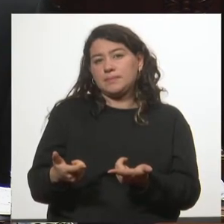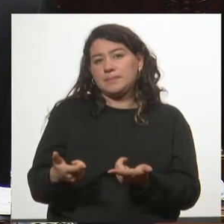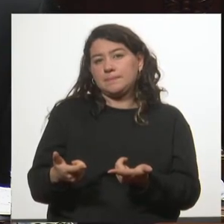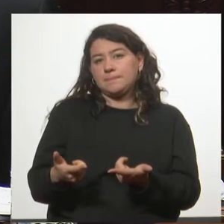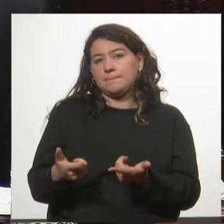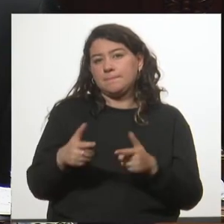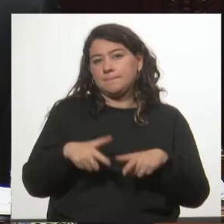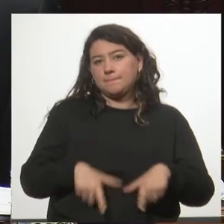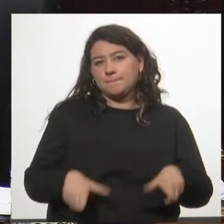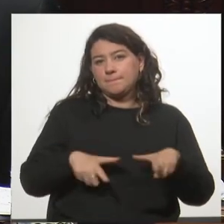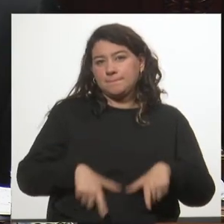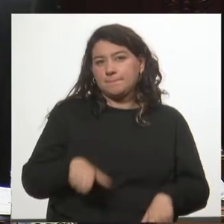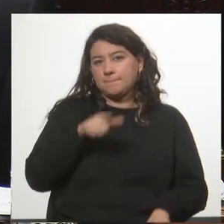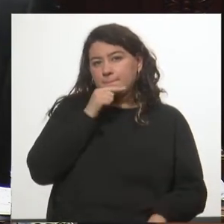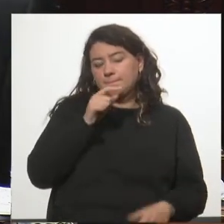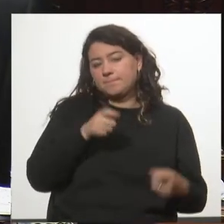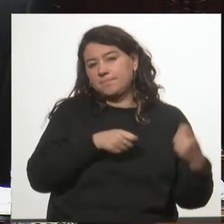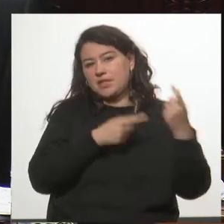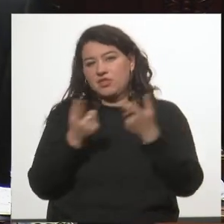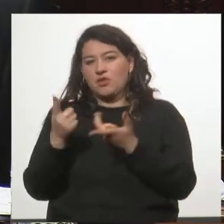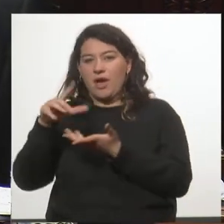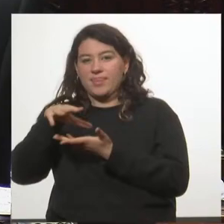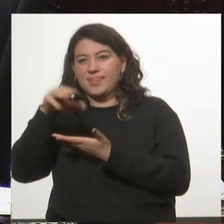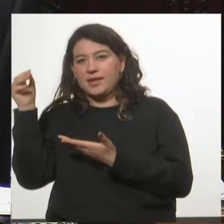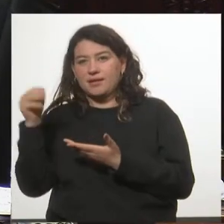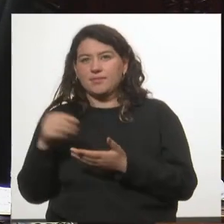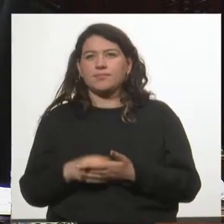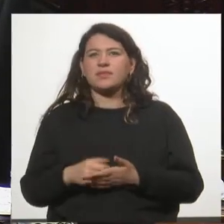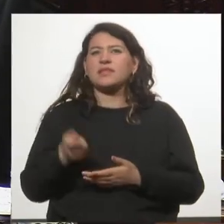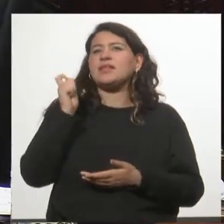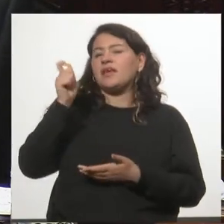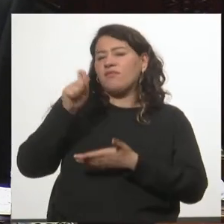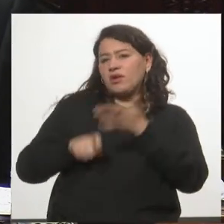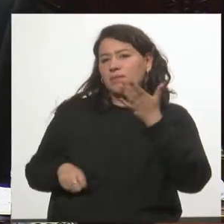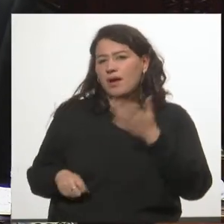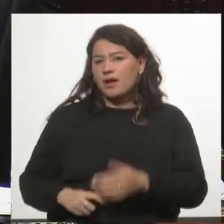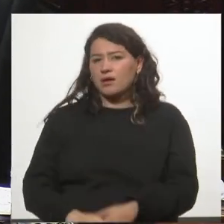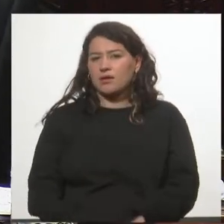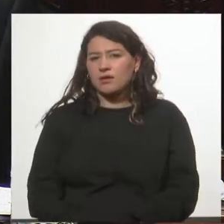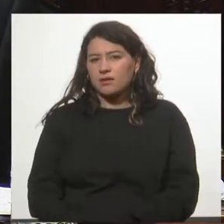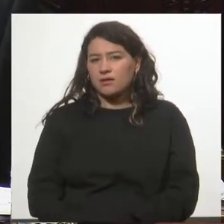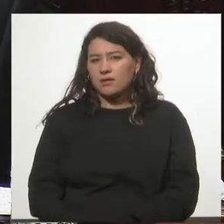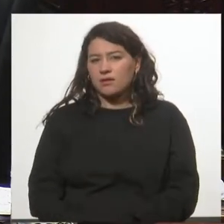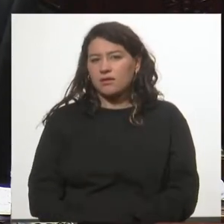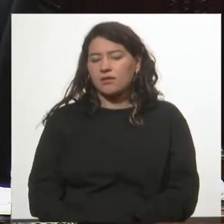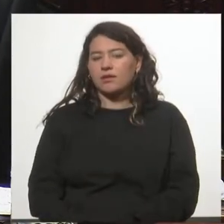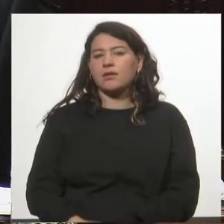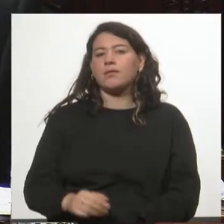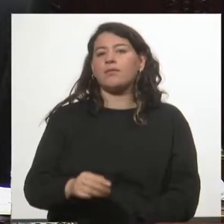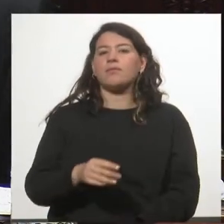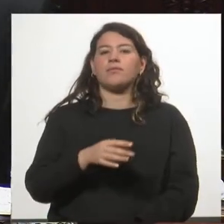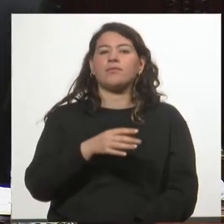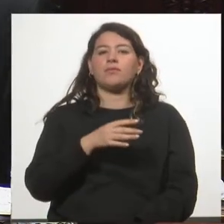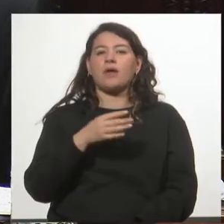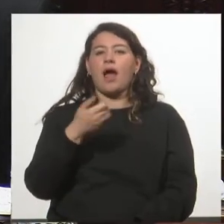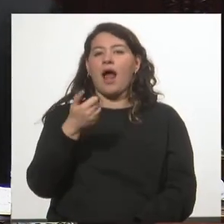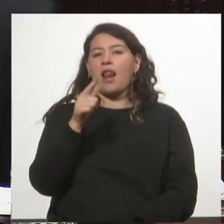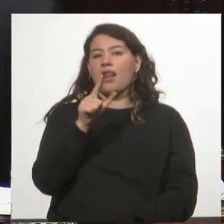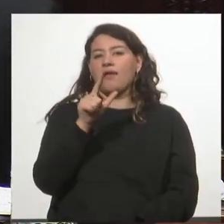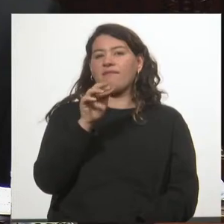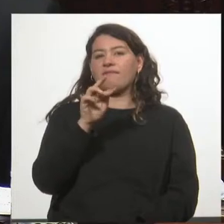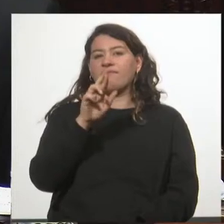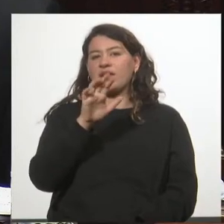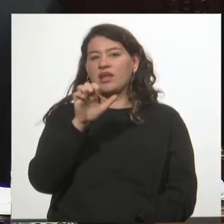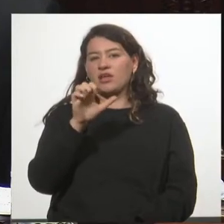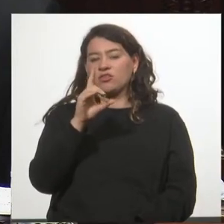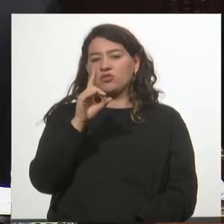el ministerio interior le dio a ante el quién firma teniente alfredo clavijo